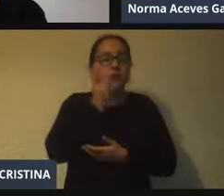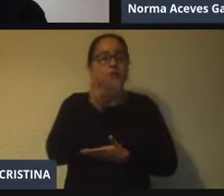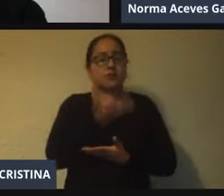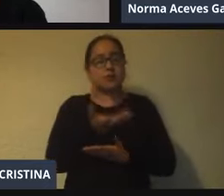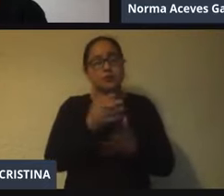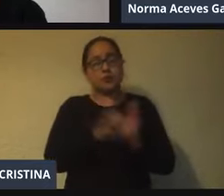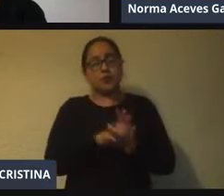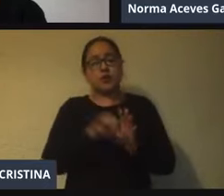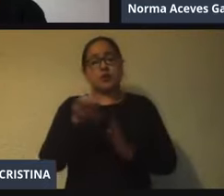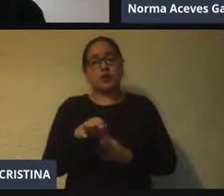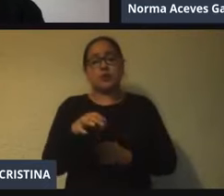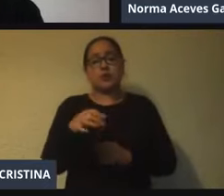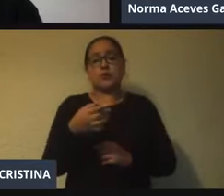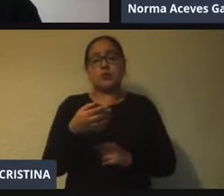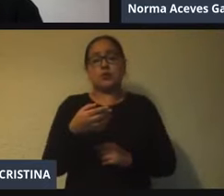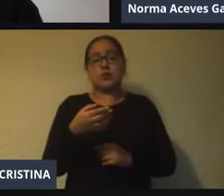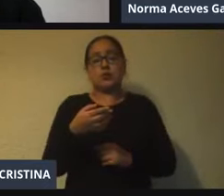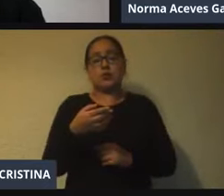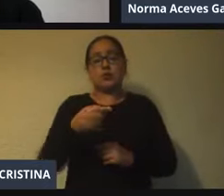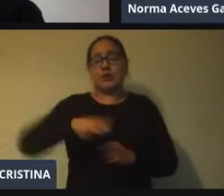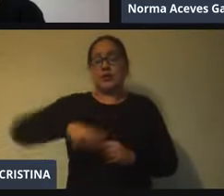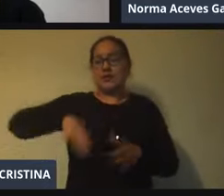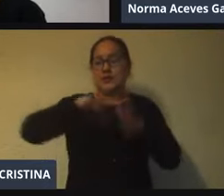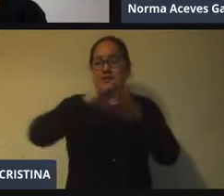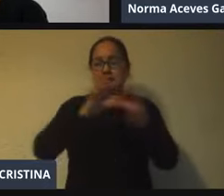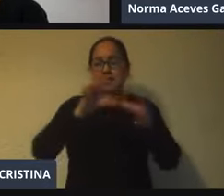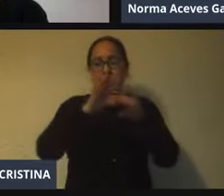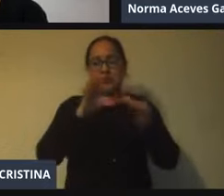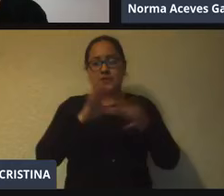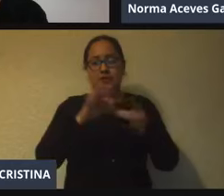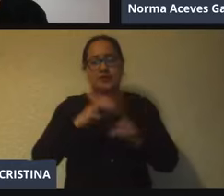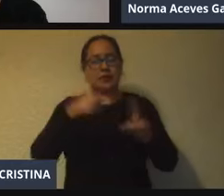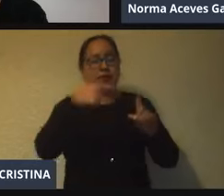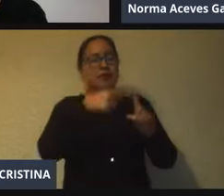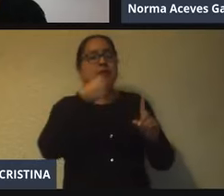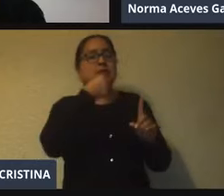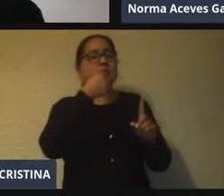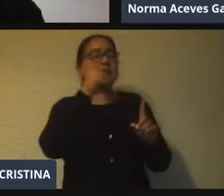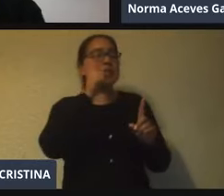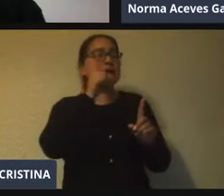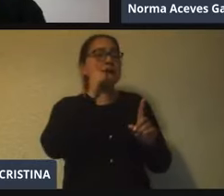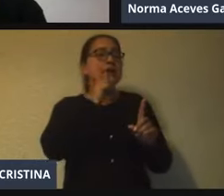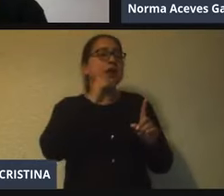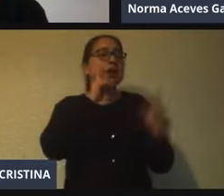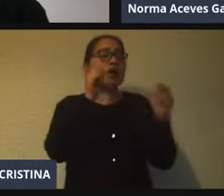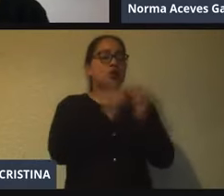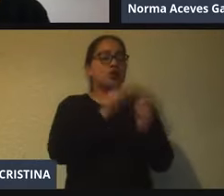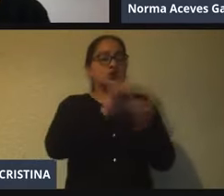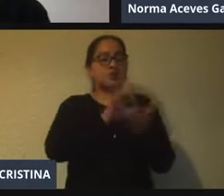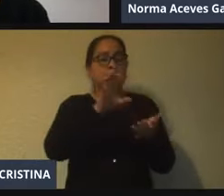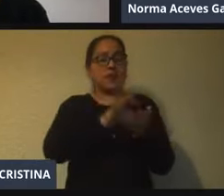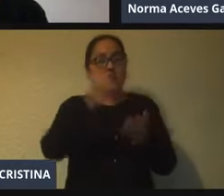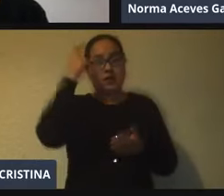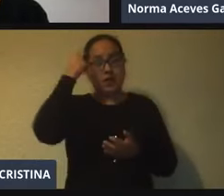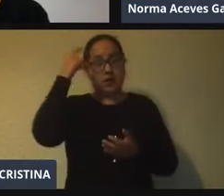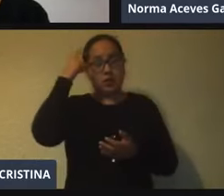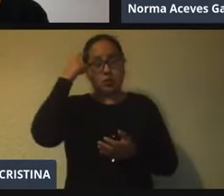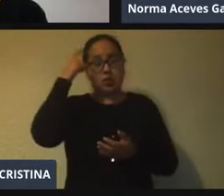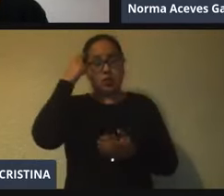caso bueno, aquí nos manifiesta que es una pequeña con discapacidad intelectual, si habrá que